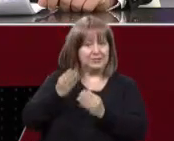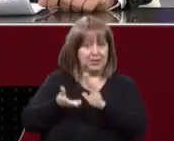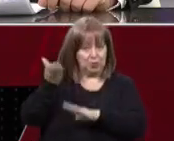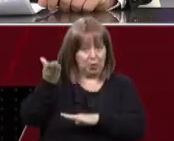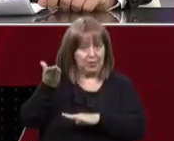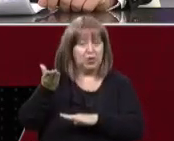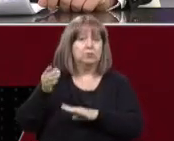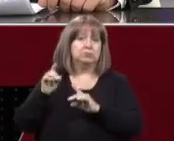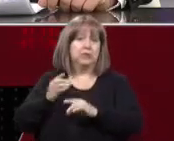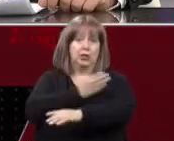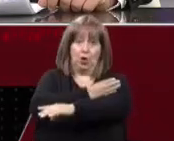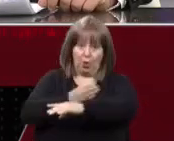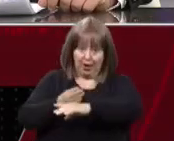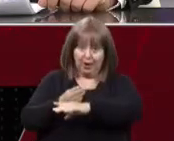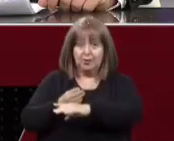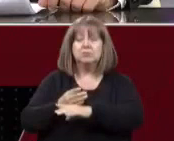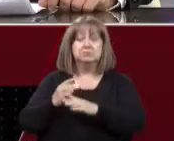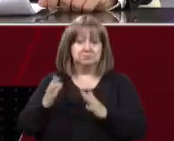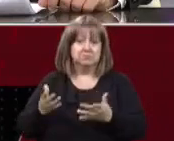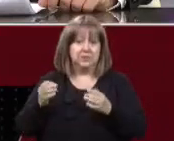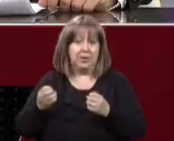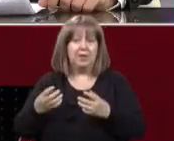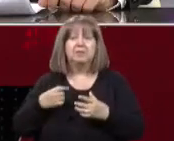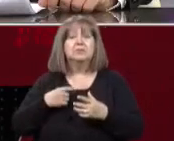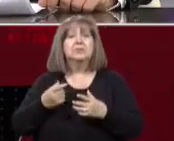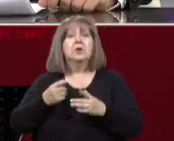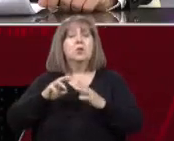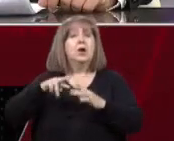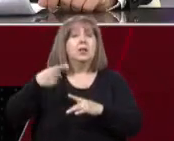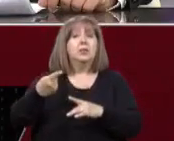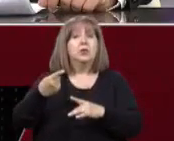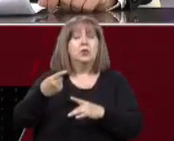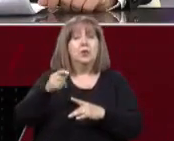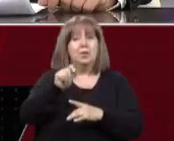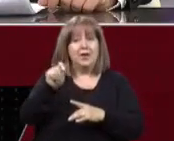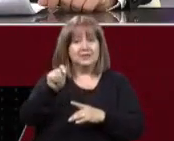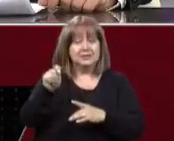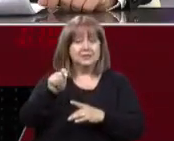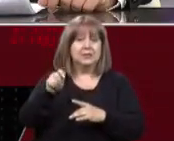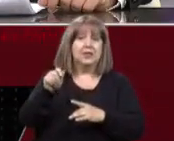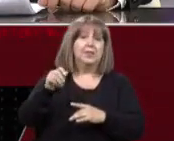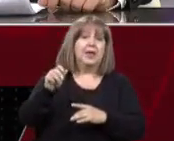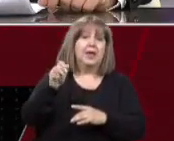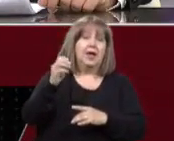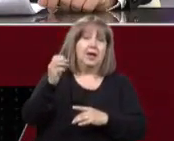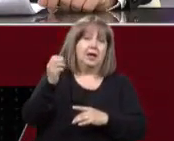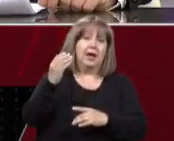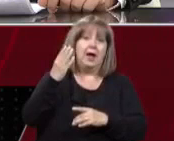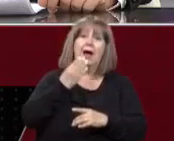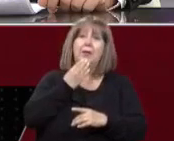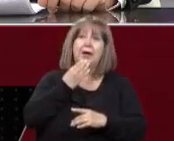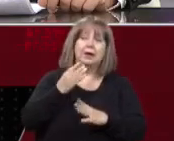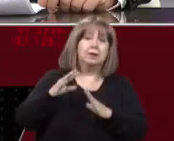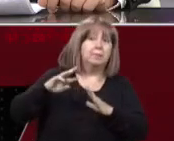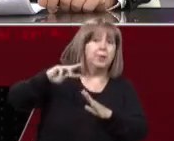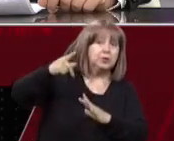un poco. En realidad, la propuesta originaria era volver a reunirse en abril del año que viene. Bien. Por lo tanto, eso no está formalizado. Sí,